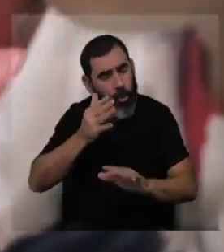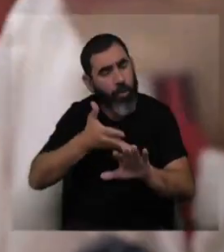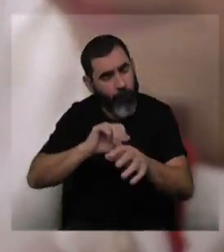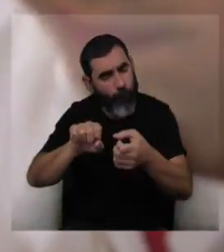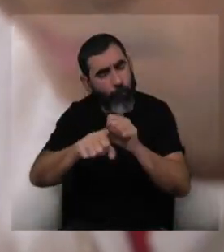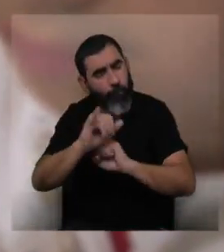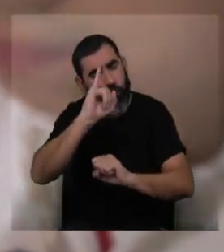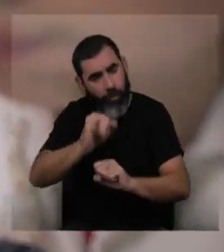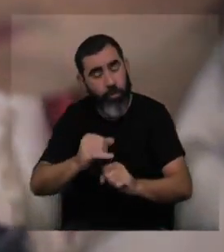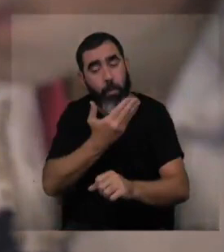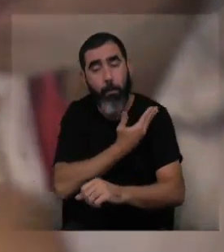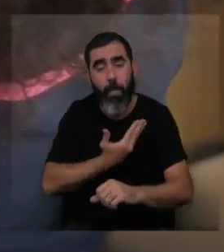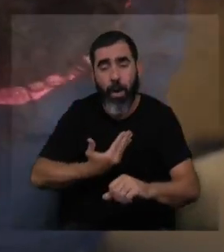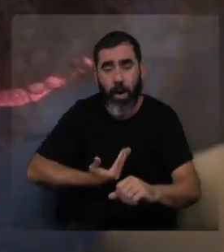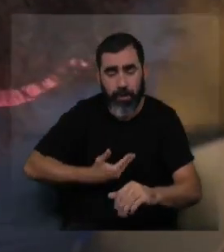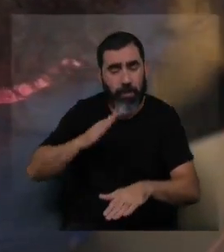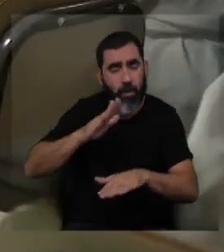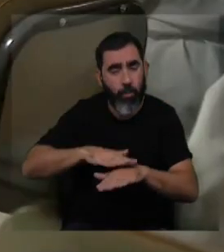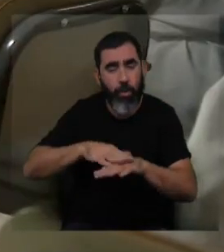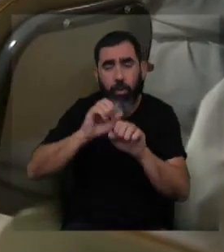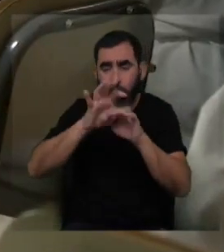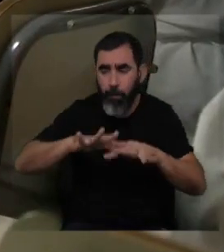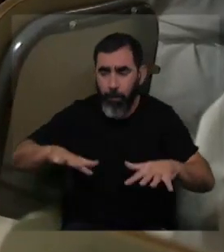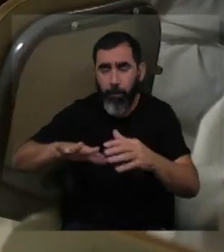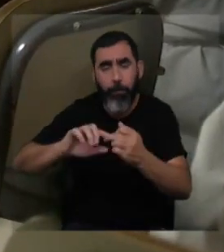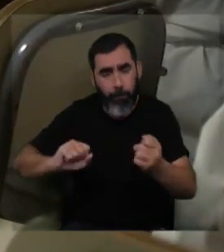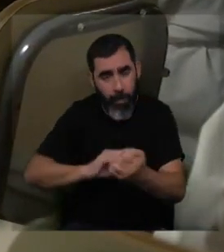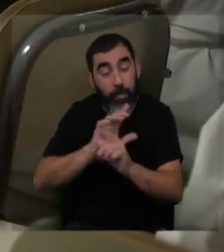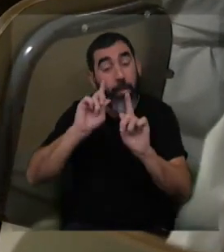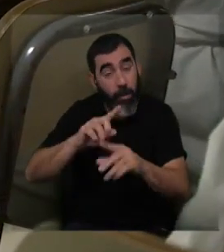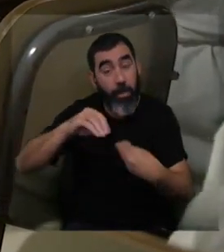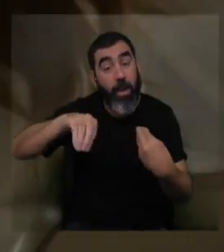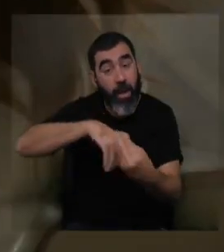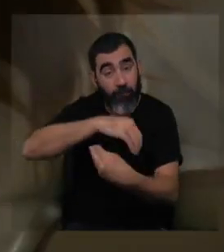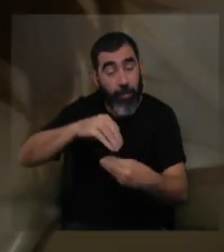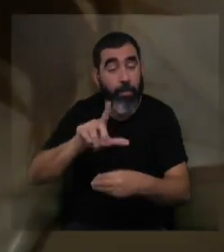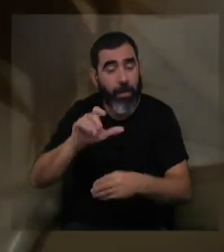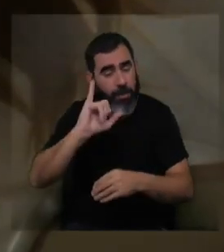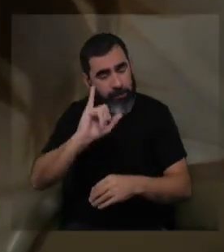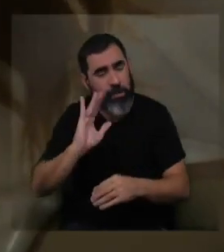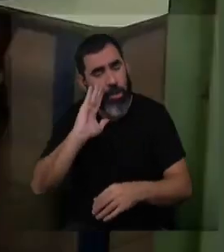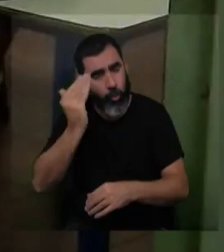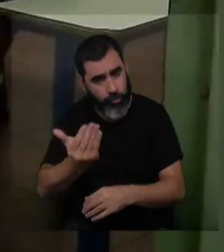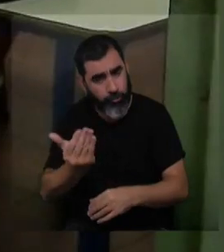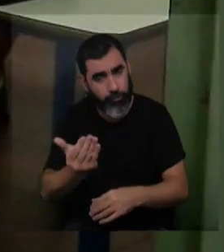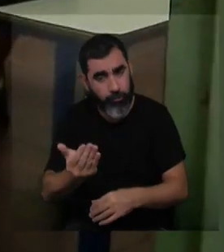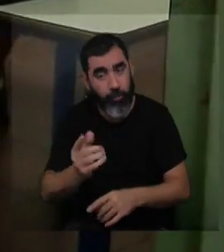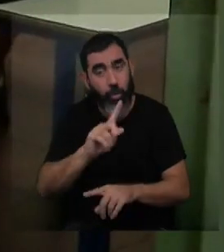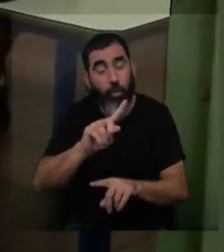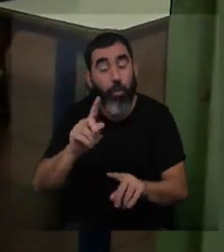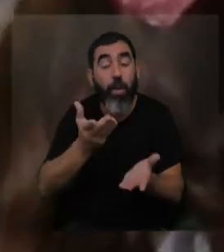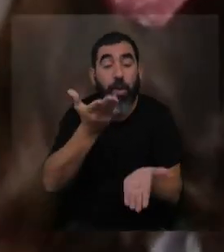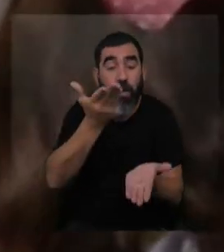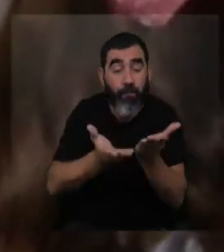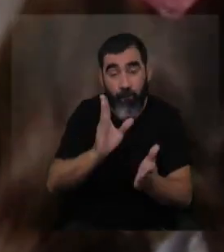esfuerzo de las maestras, de todas y de las familias en épocas de pandemia. Bueno, hay que evaluar